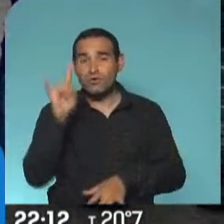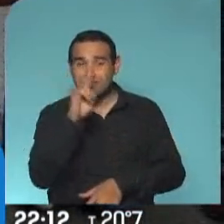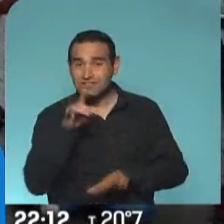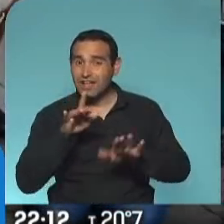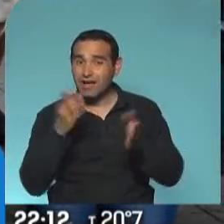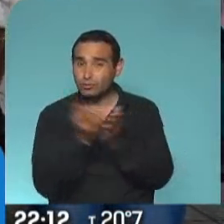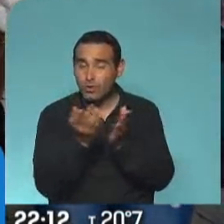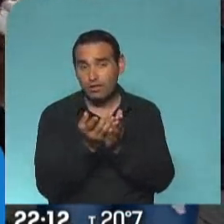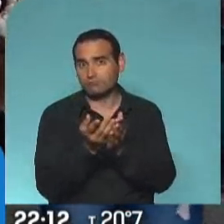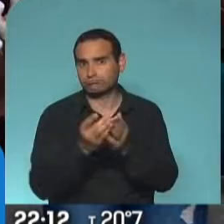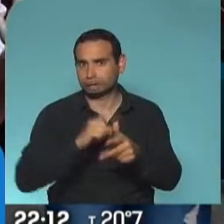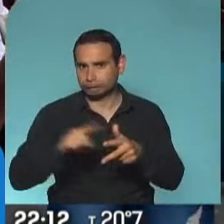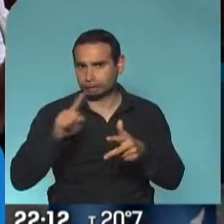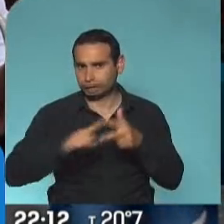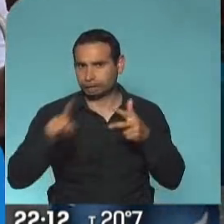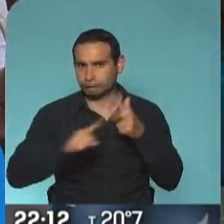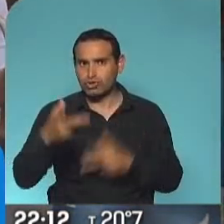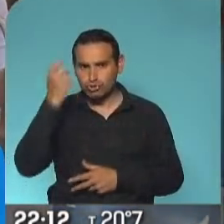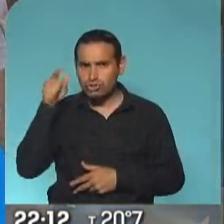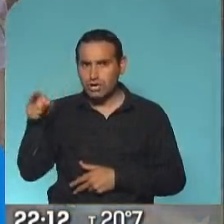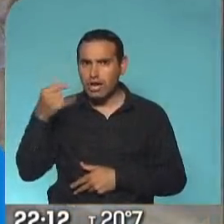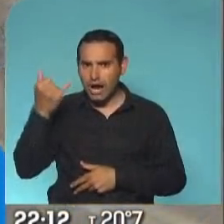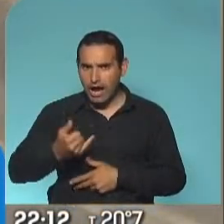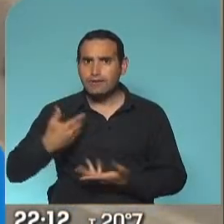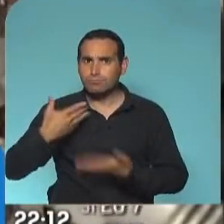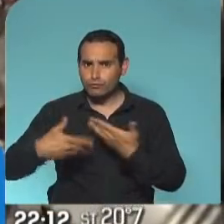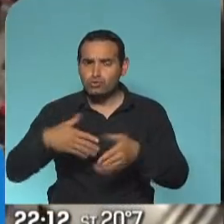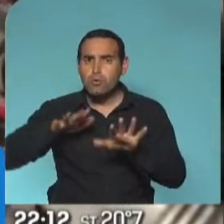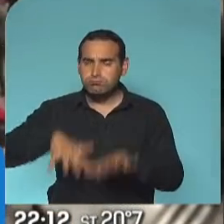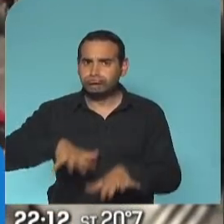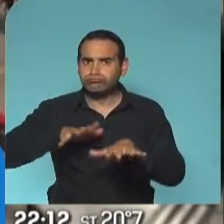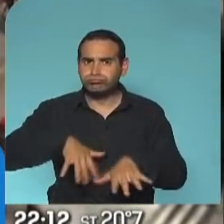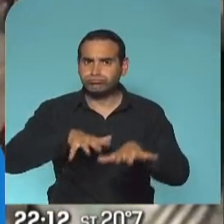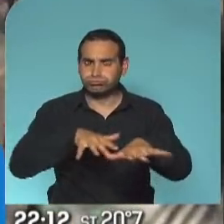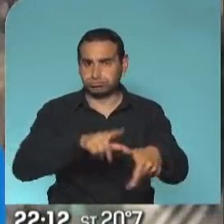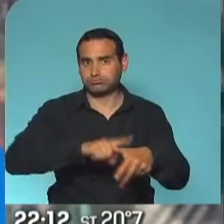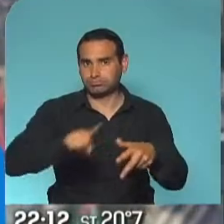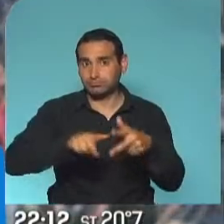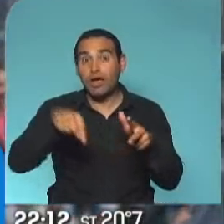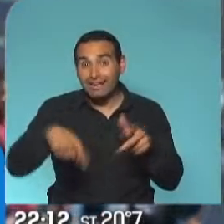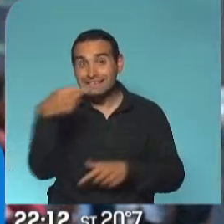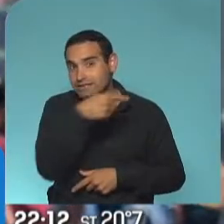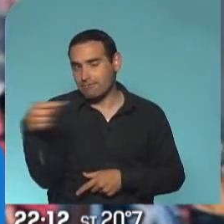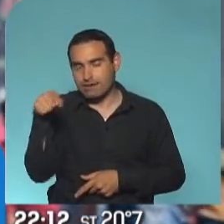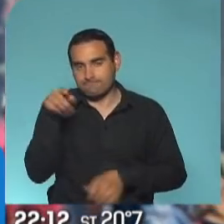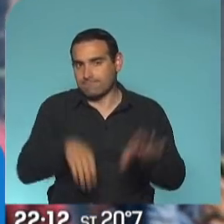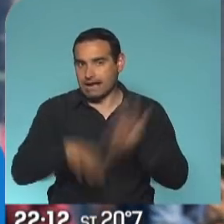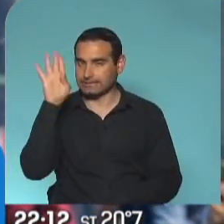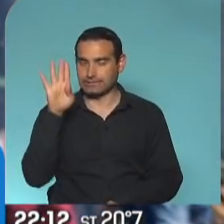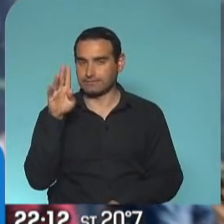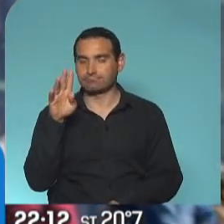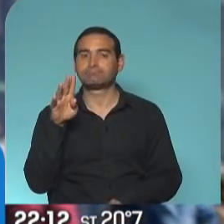decir, viene habiendo en Chile un largo proceso de movilización, del cual estas semanas son las más